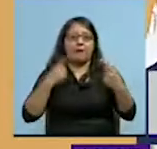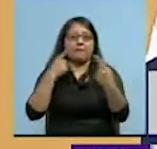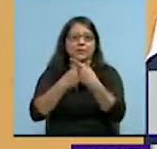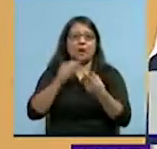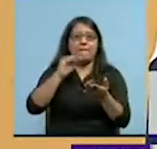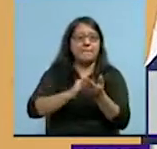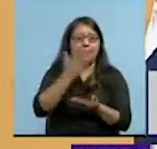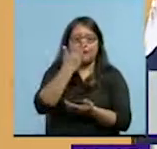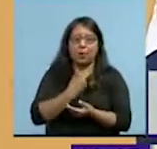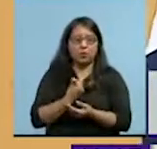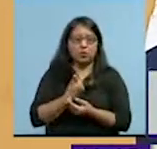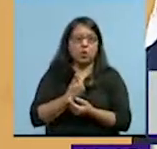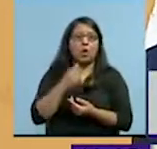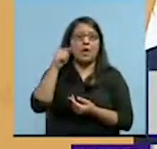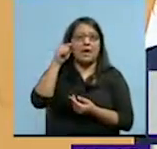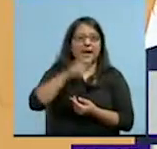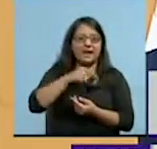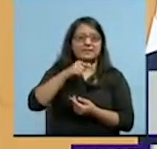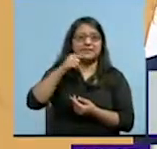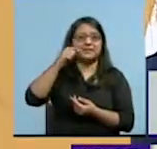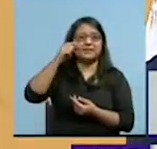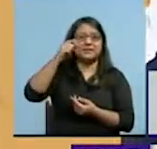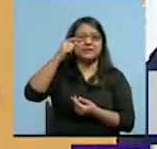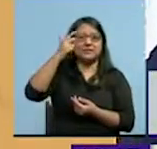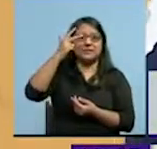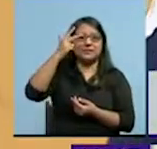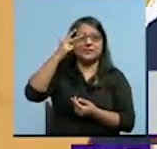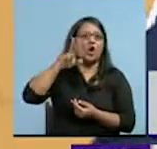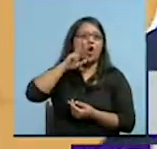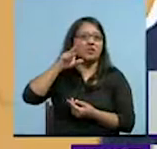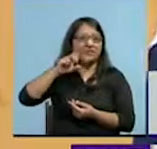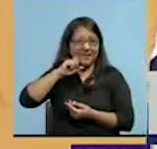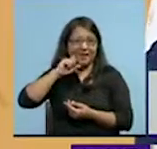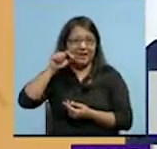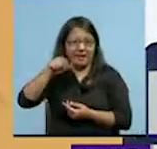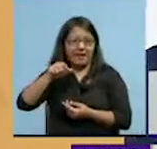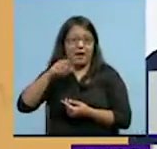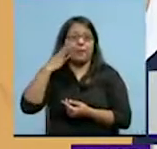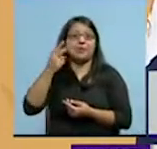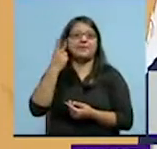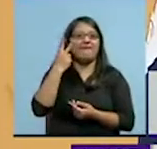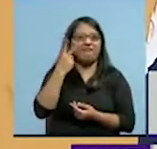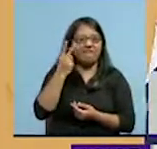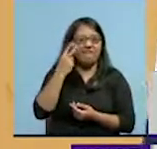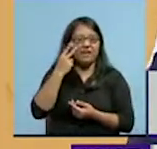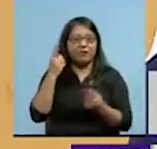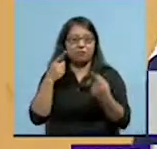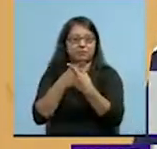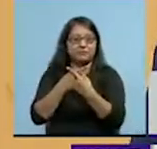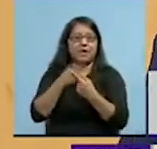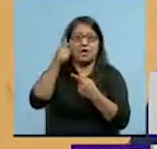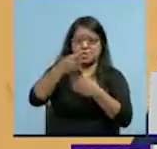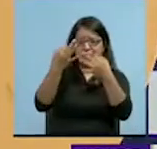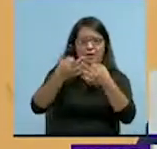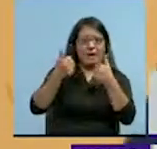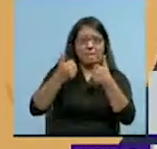duda fue el partido con nigeria y esa peste burgo completo con triunfito claro y justo enganchado a la transmisión en vivo y logró salir bien